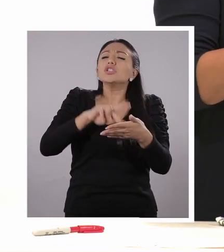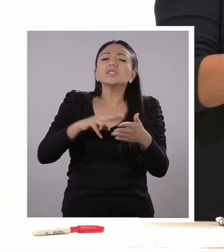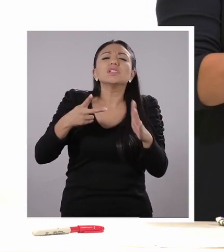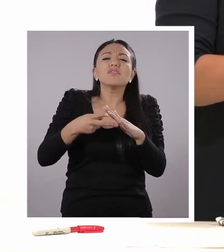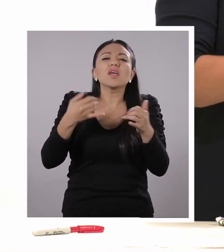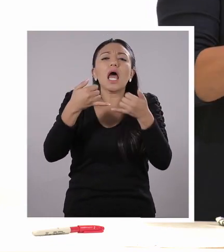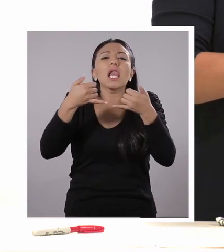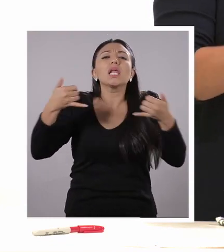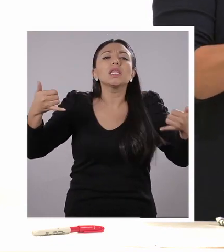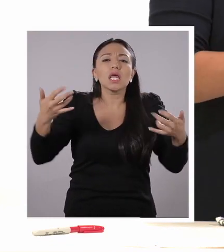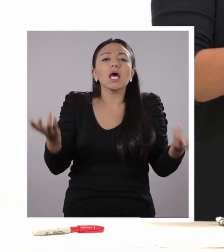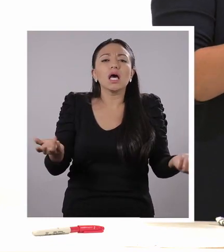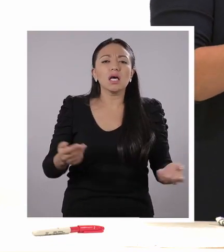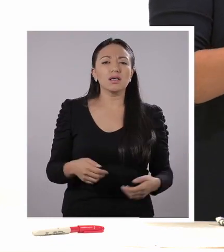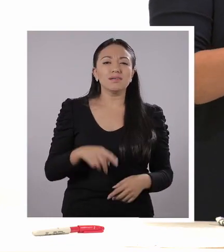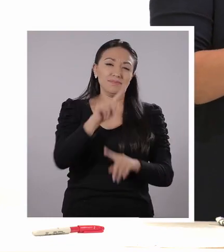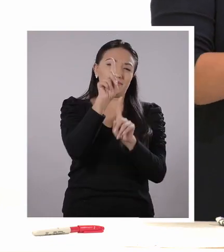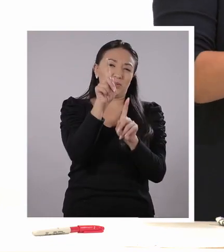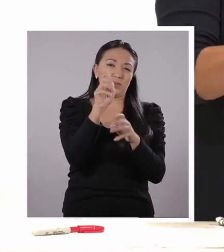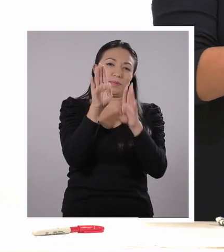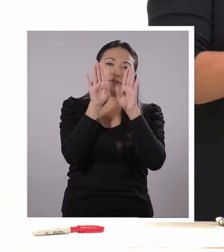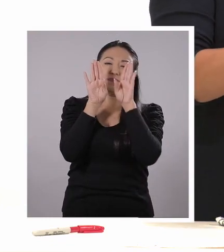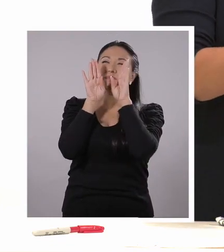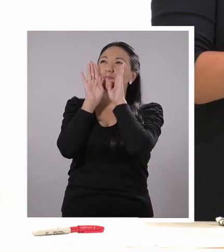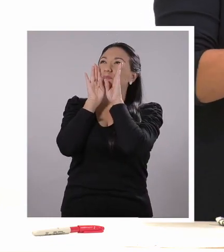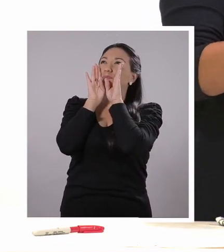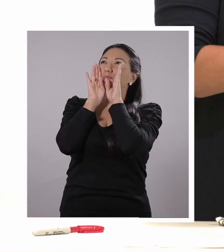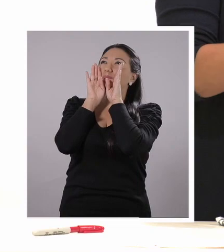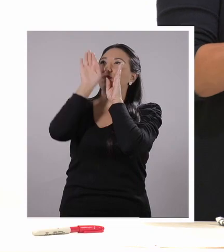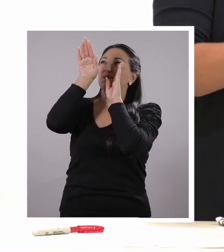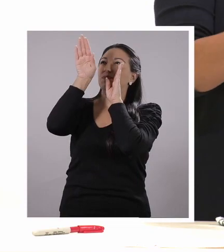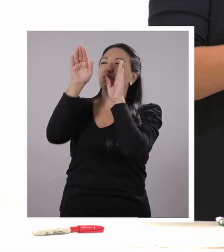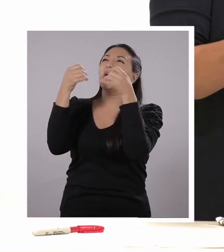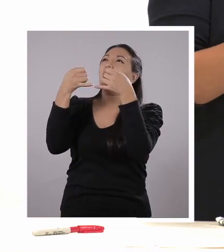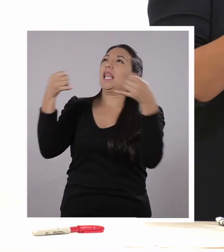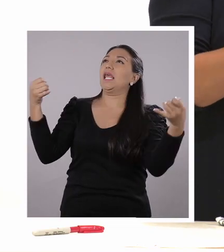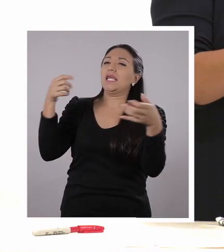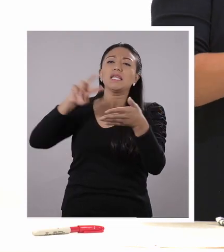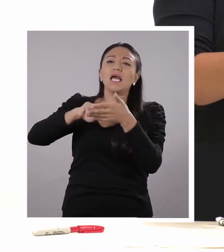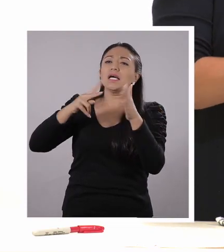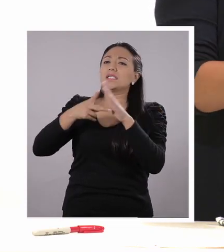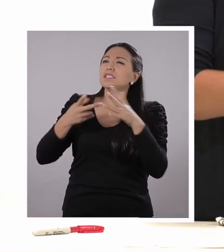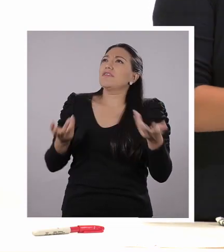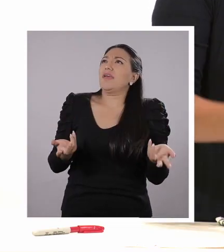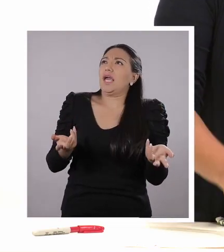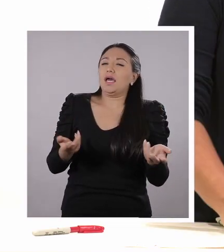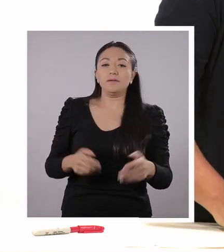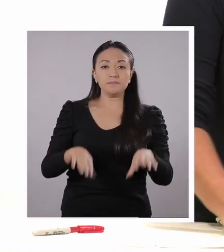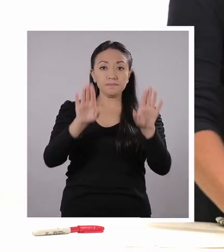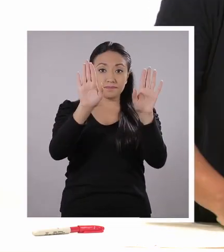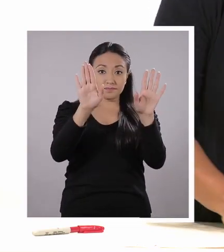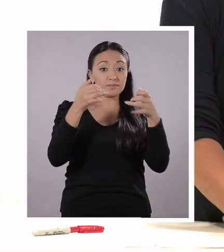saber qué son realmente las líneas. Preguntémosle a nuestro amigo. ¡Webster, ñaño! ¿Qué son